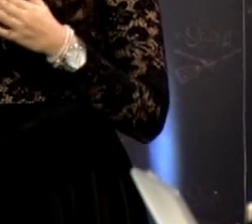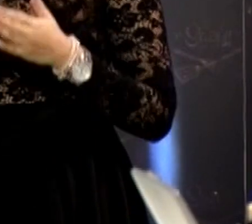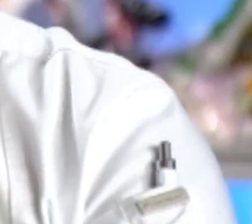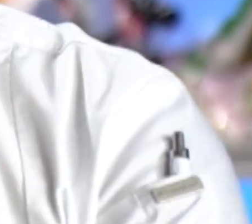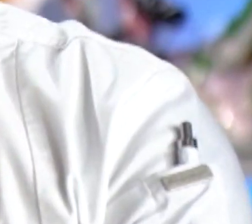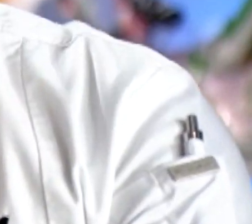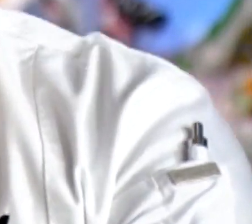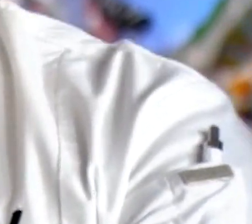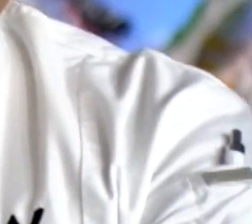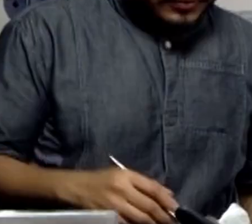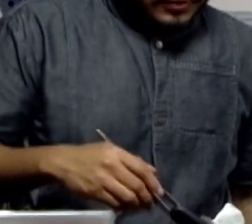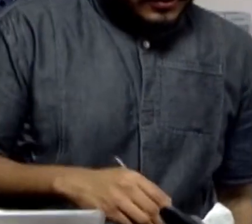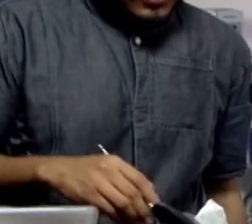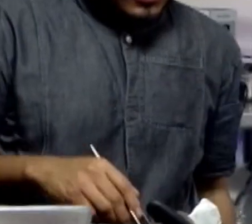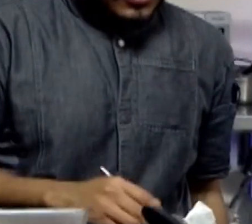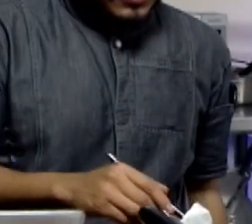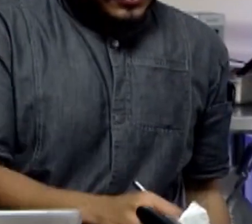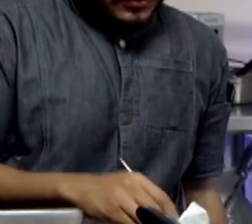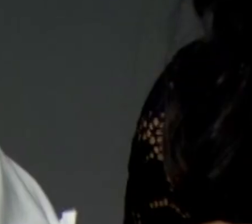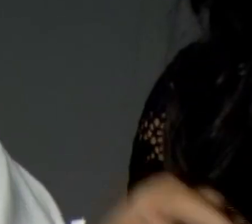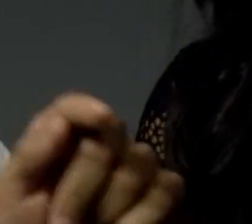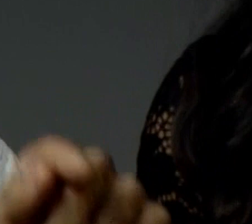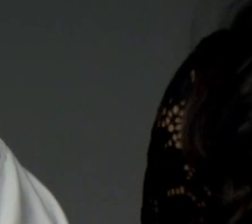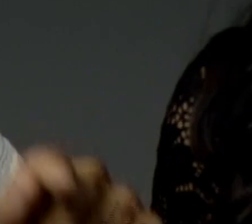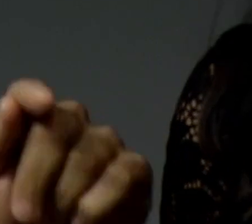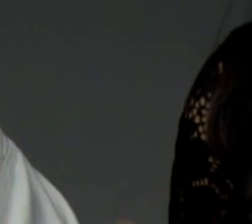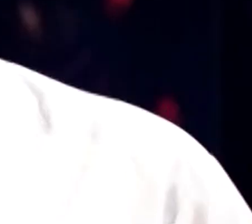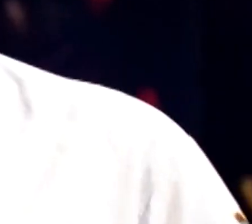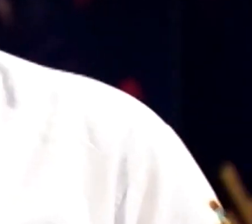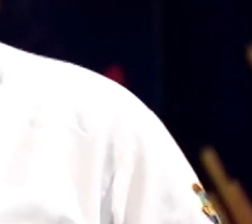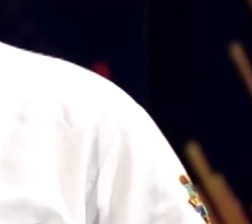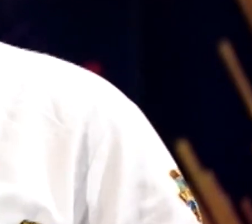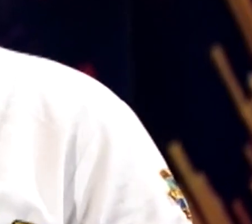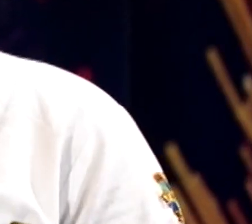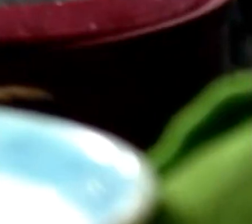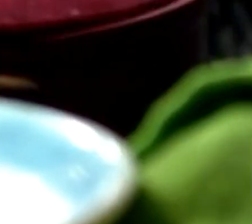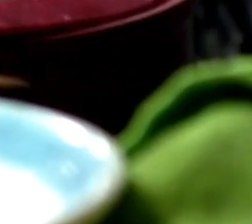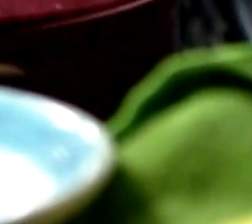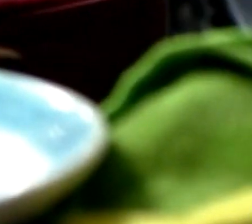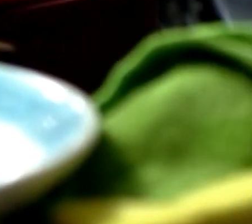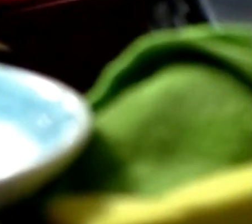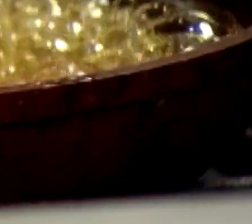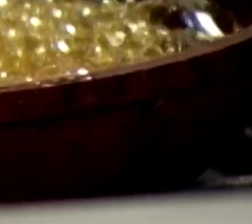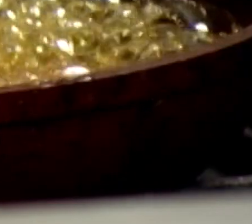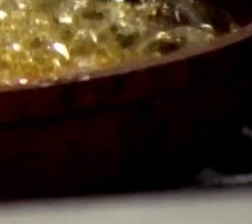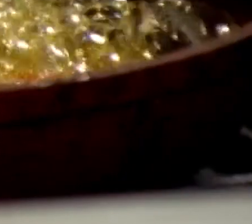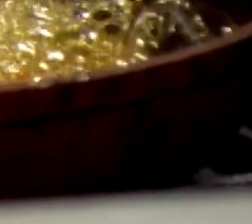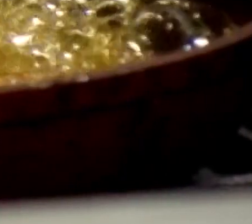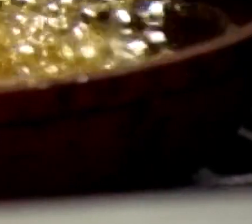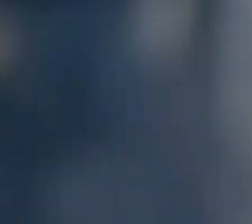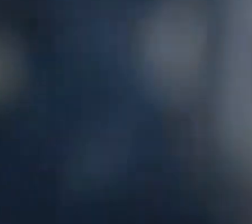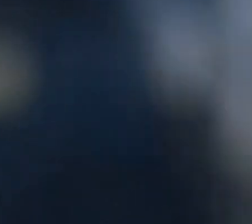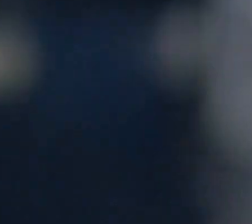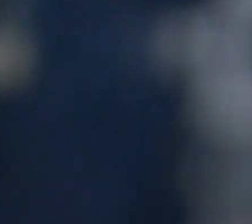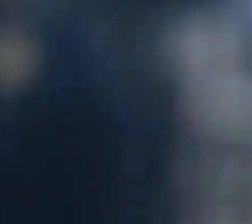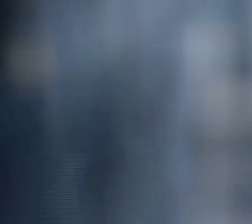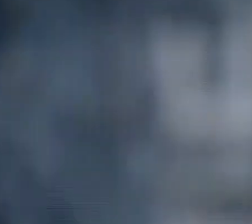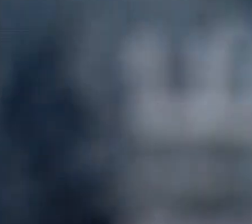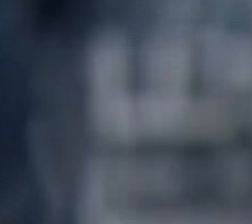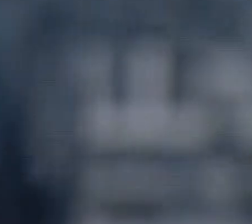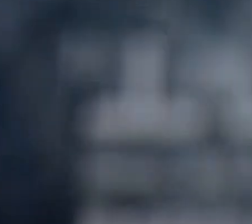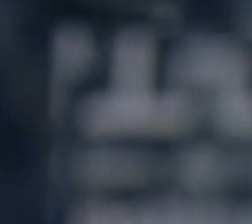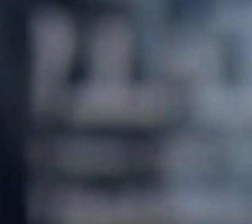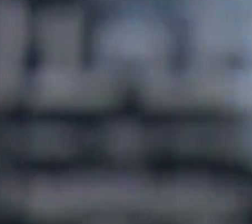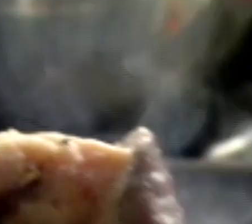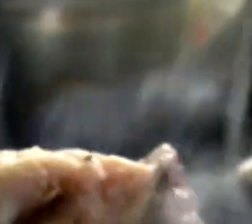Durante 8 episodios nuestros participantes se han tenido que enfrentar a retos, presiones, pero